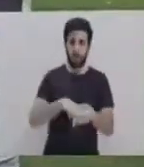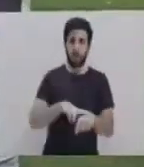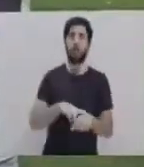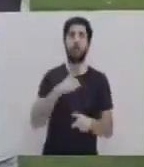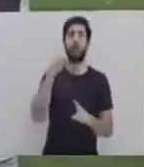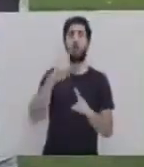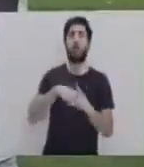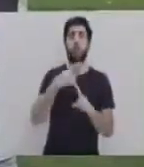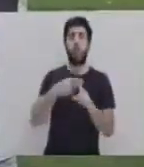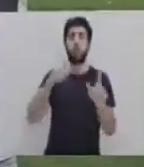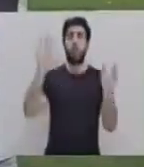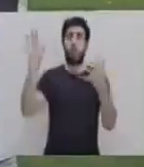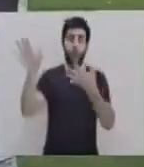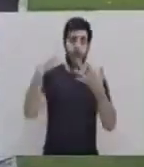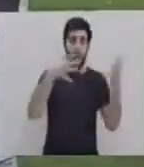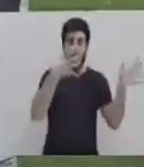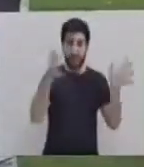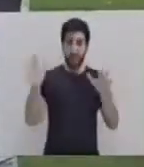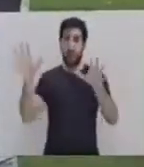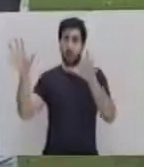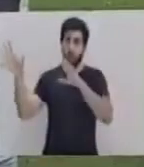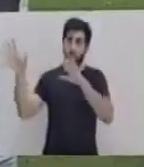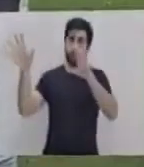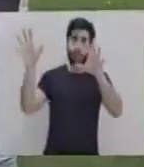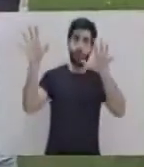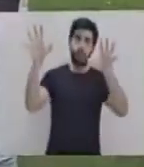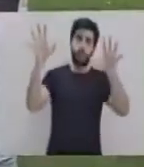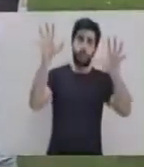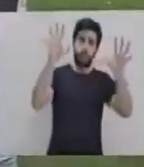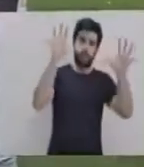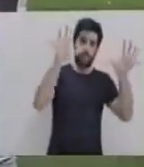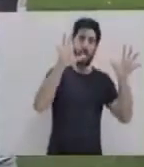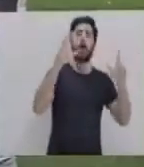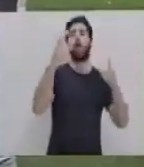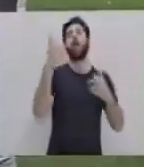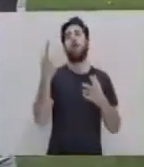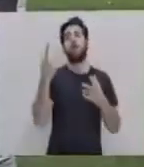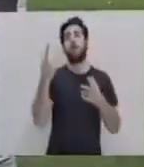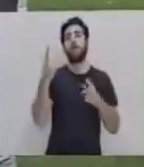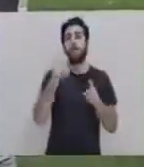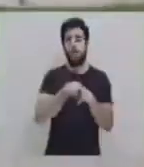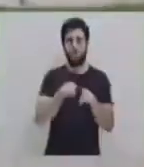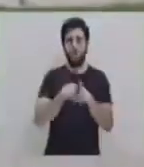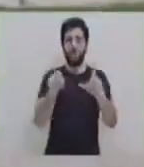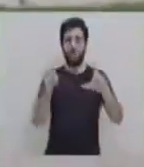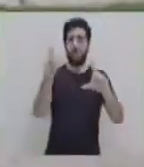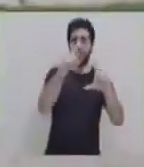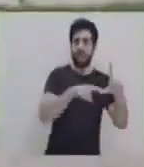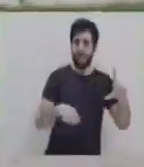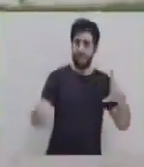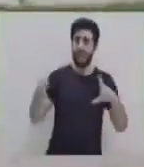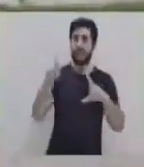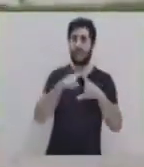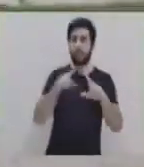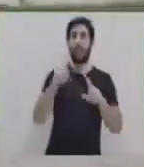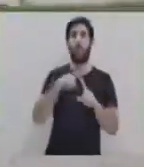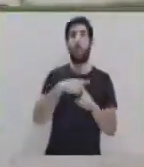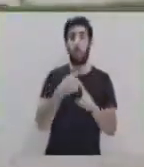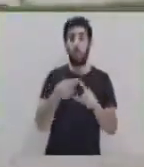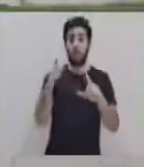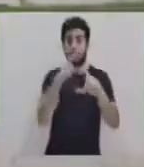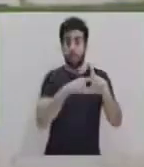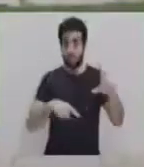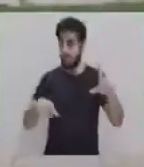la corriente de aire se traslada por la atmósfera y se vuelve un ciclo. Cuando ese ciclo